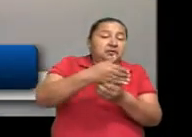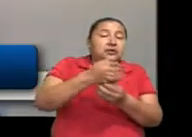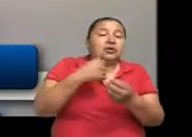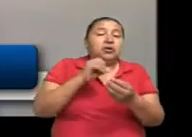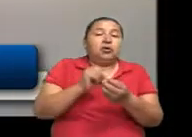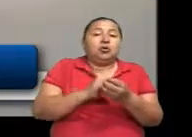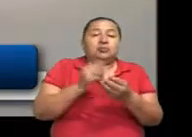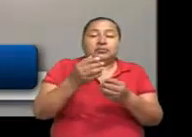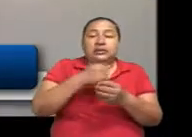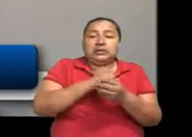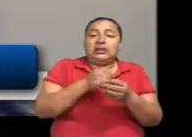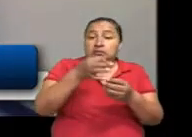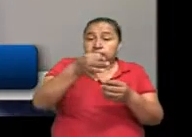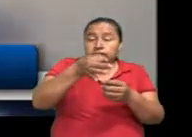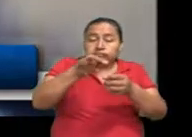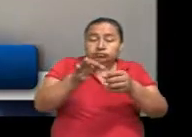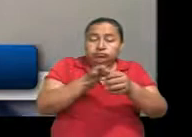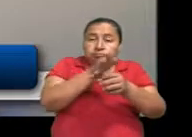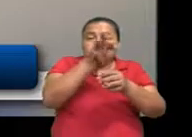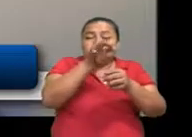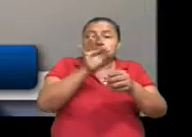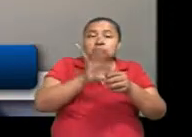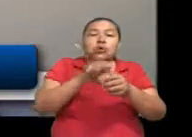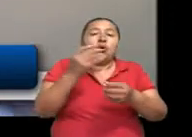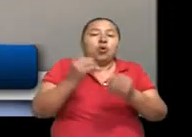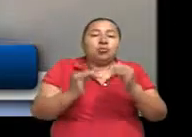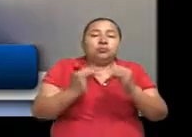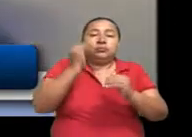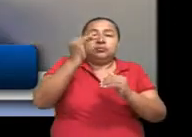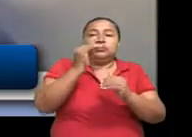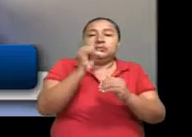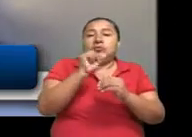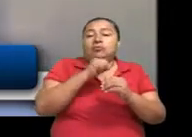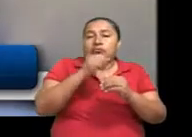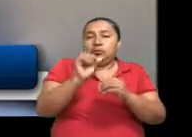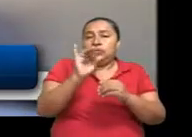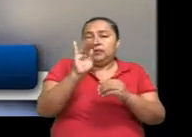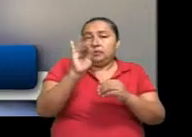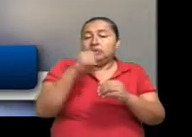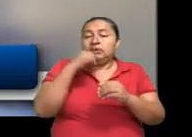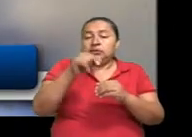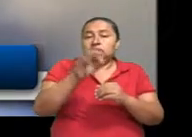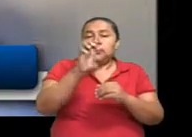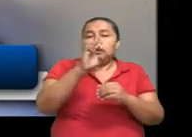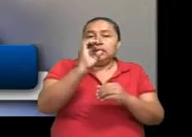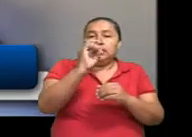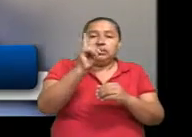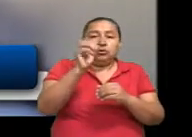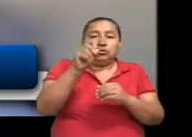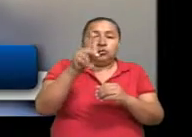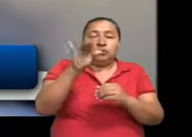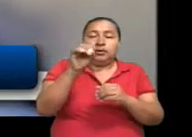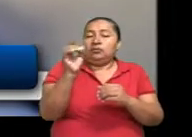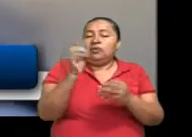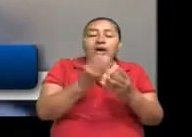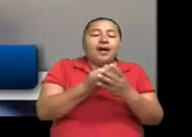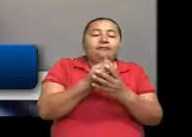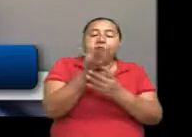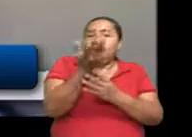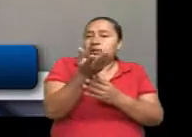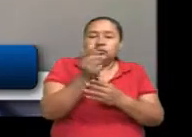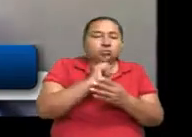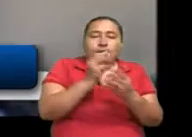el recto, o si no, a nivel superior del pubis. Esos son los ectópicos, que están fuera del lugar donde